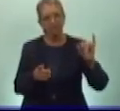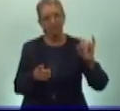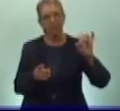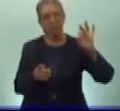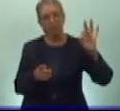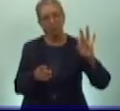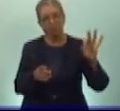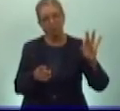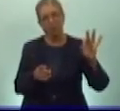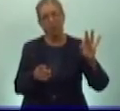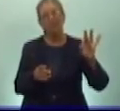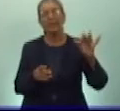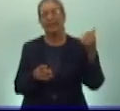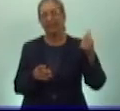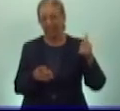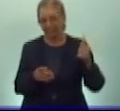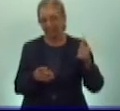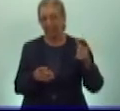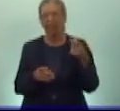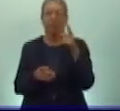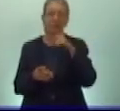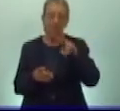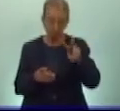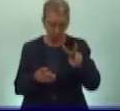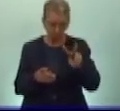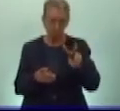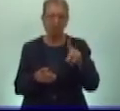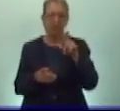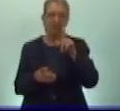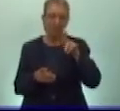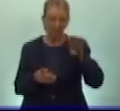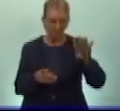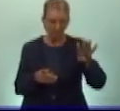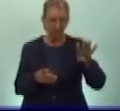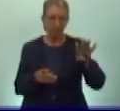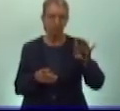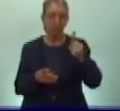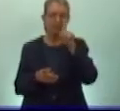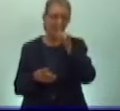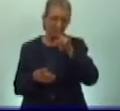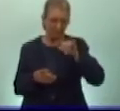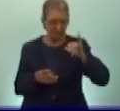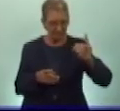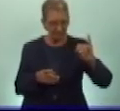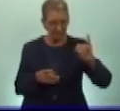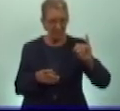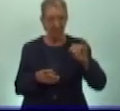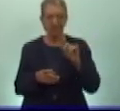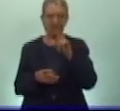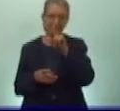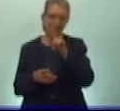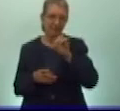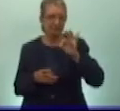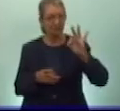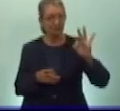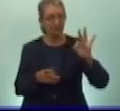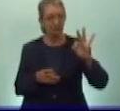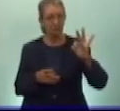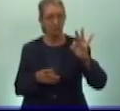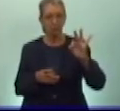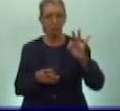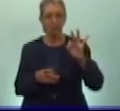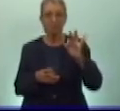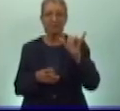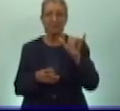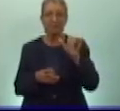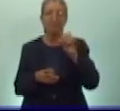6, 8, 10, 12, 14, 16, muy bien,